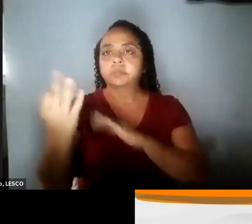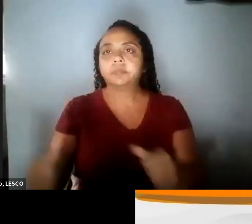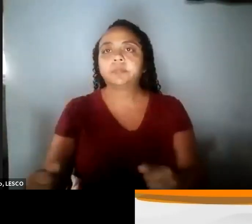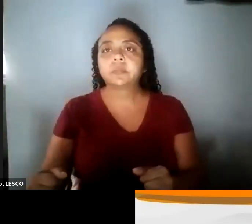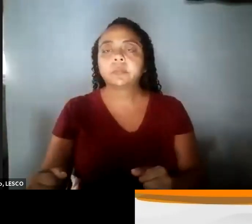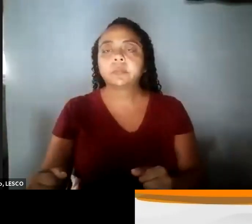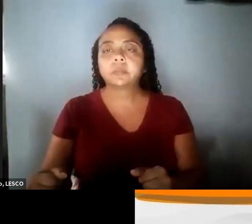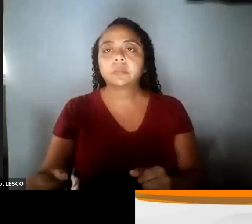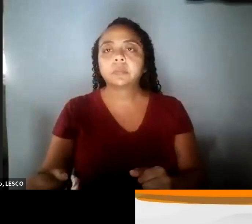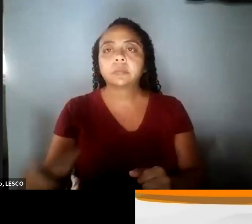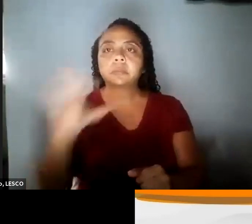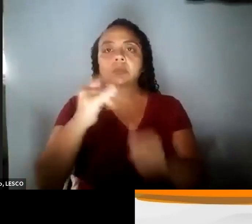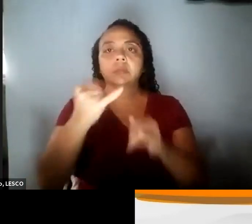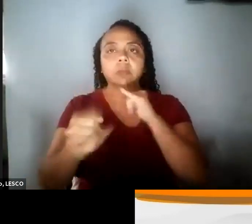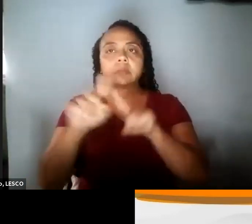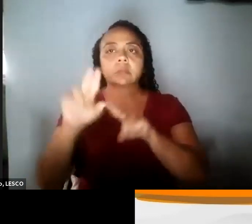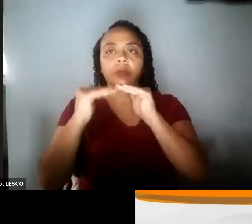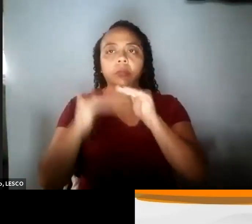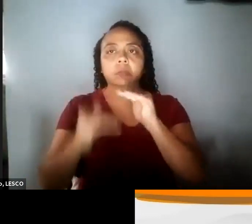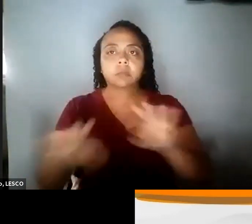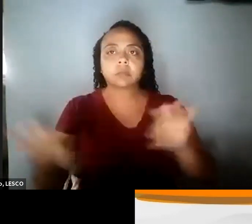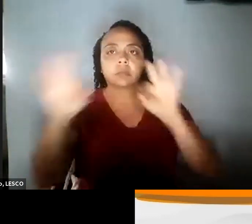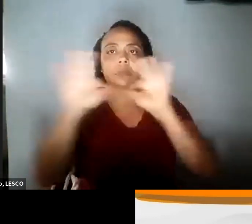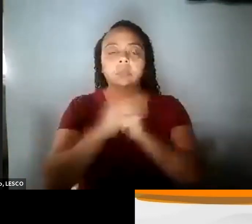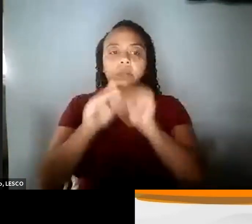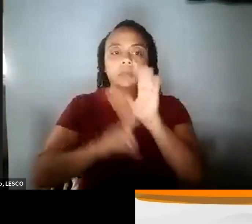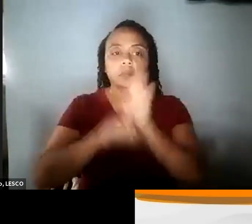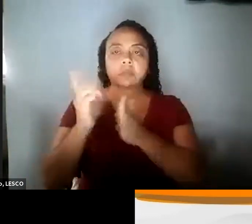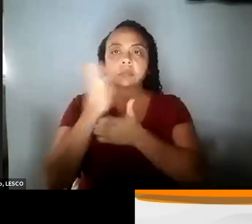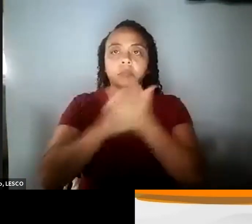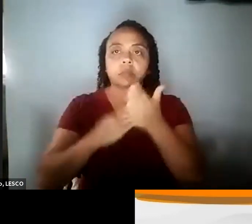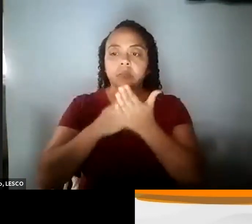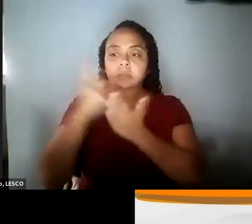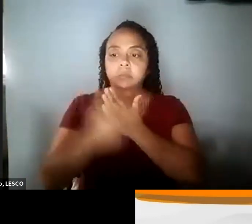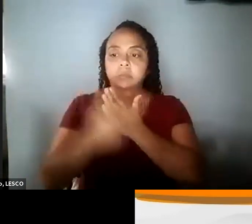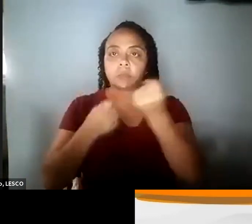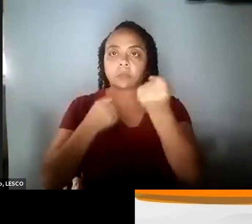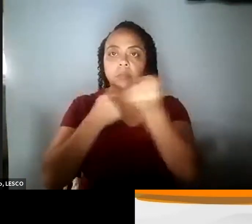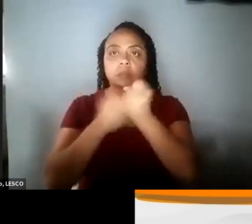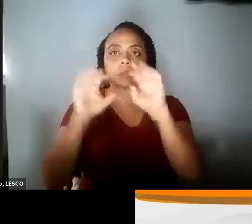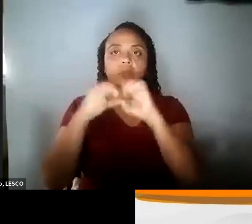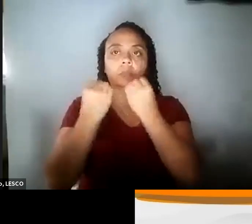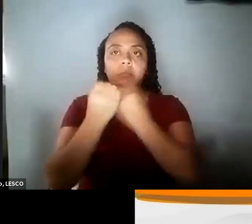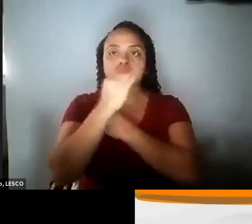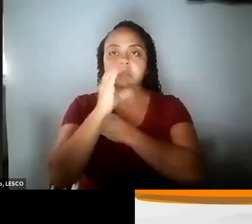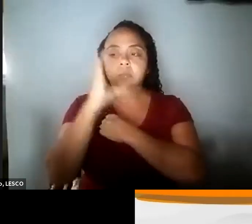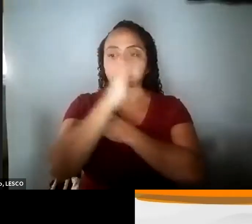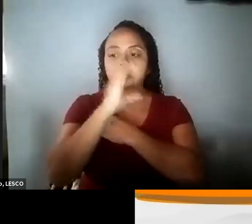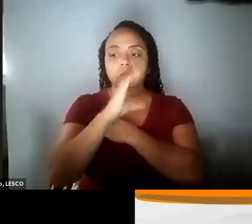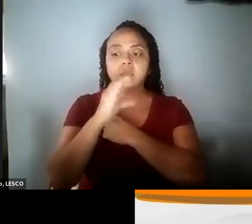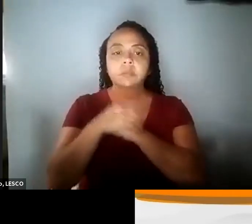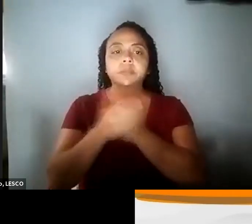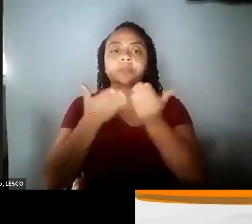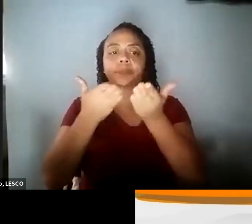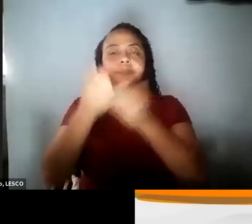último pero no menos importante pues desarrollando los programas que apoyan a la organización que busquen generar cultura